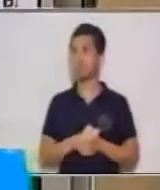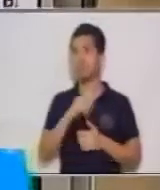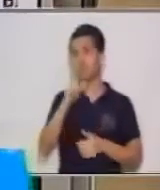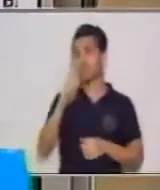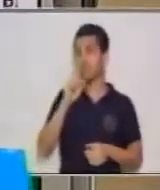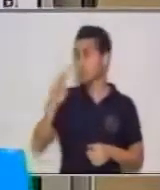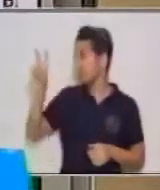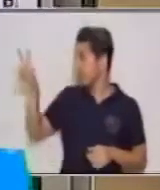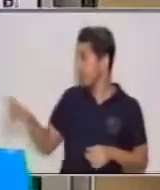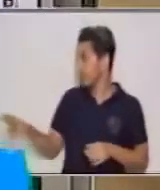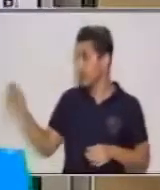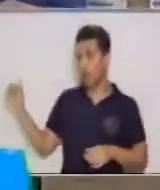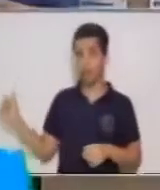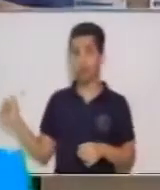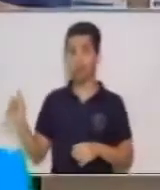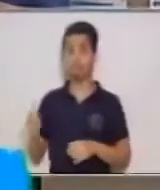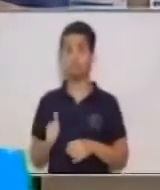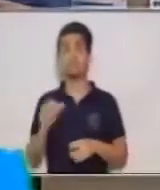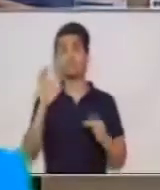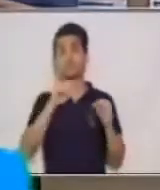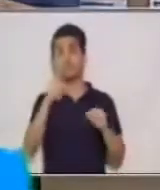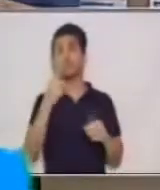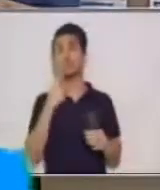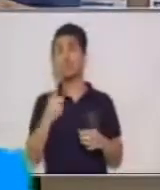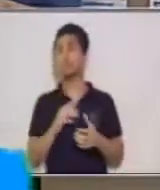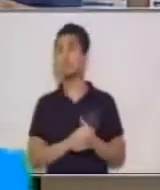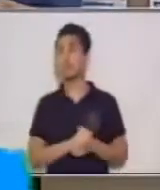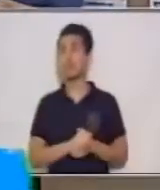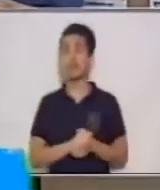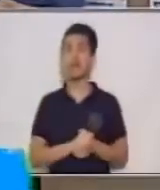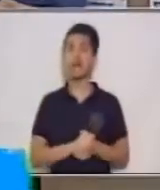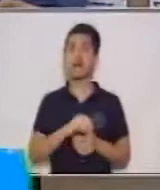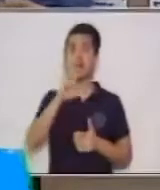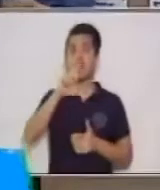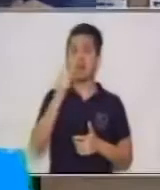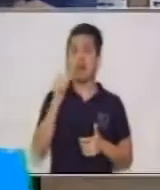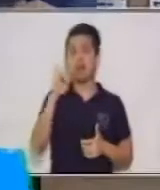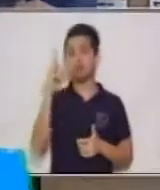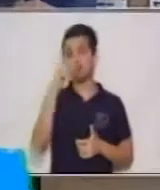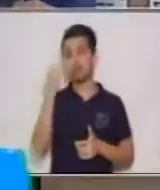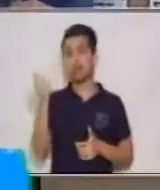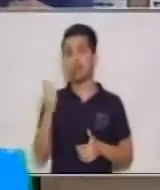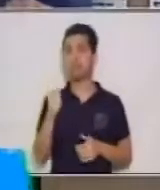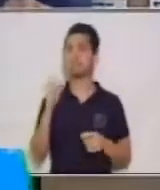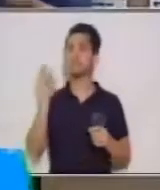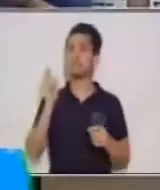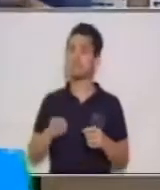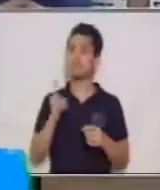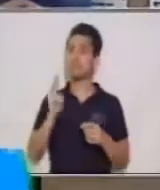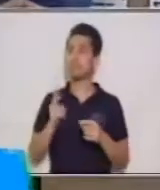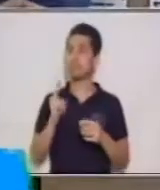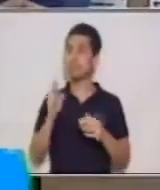lees o lo dices tú en algún momento, la causa está muchas veces después del efecto.